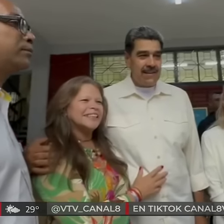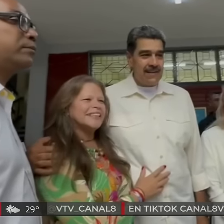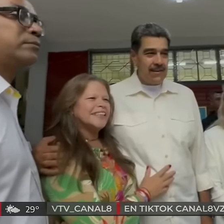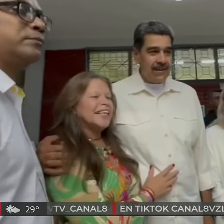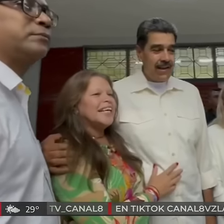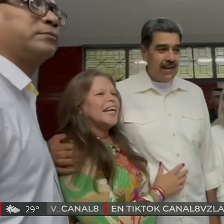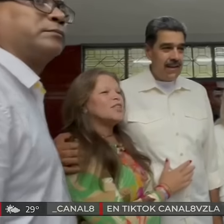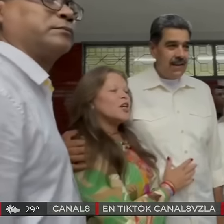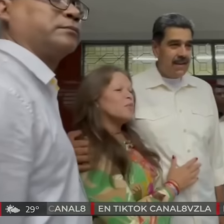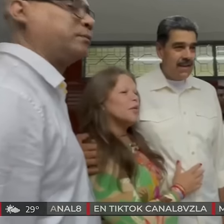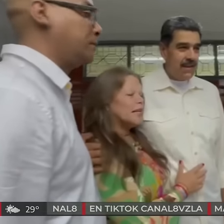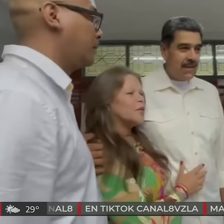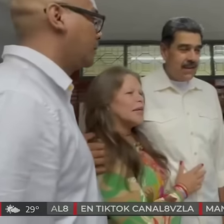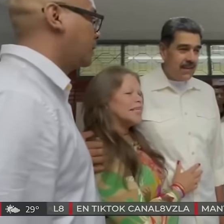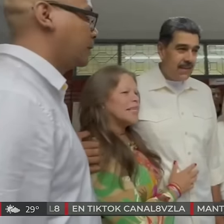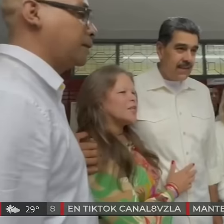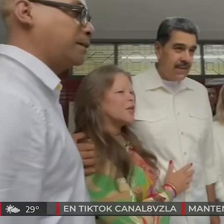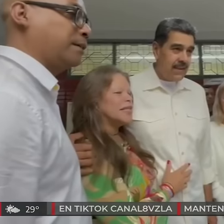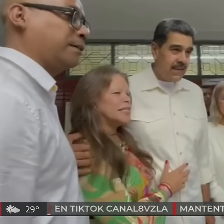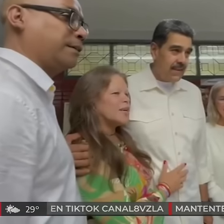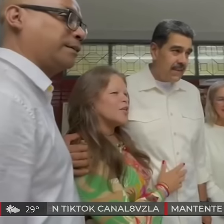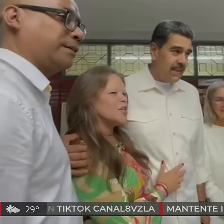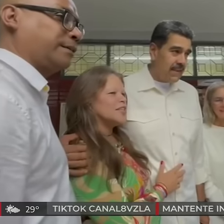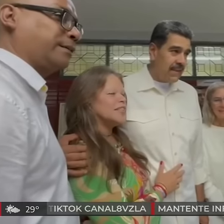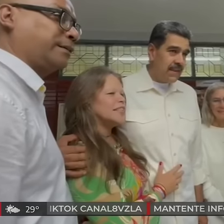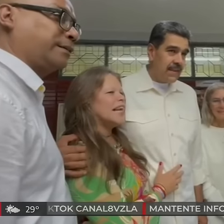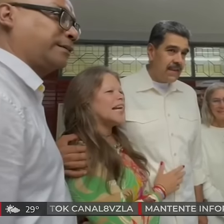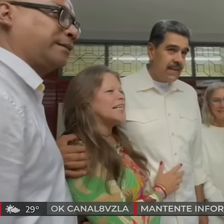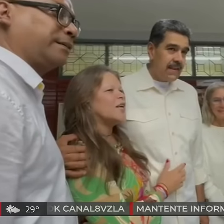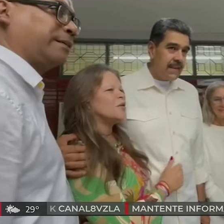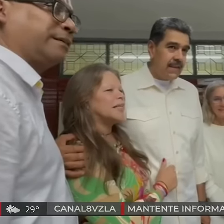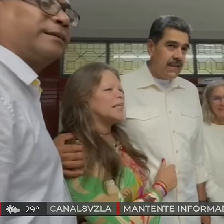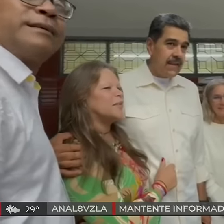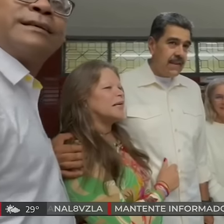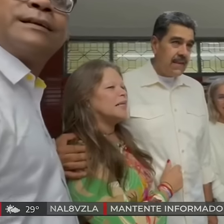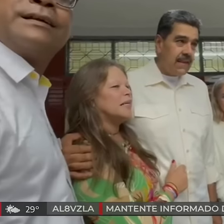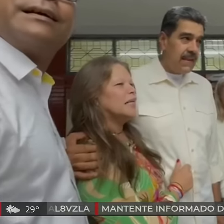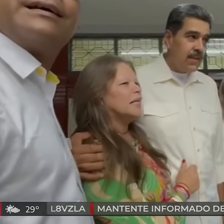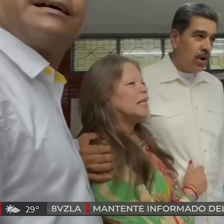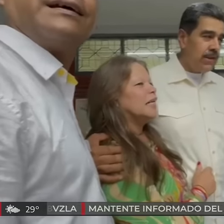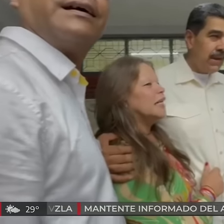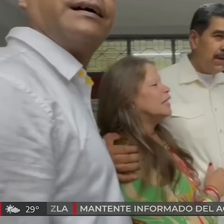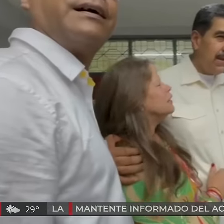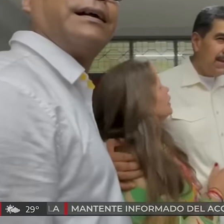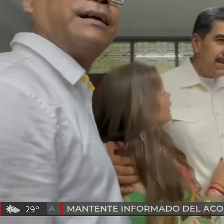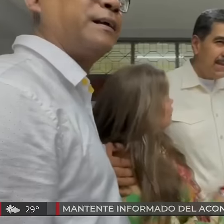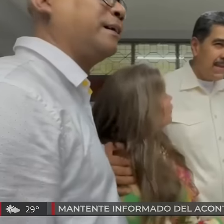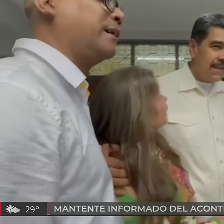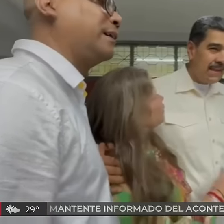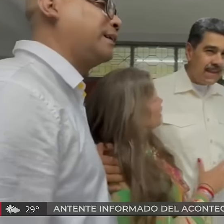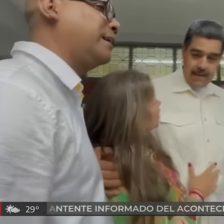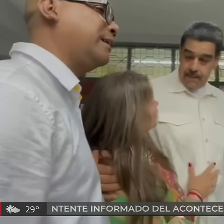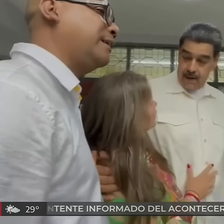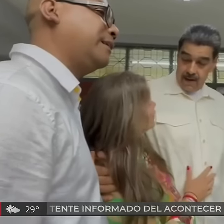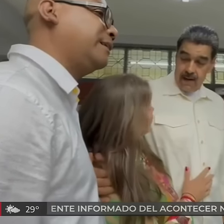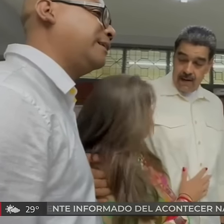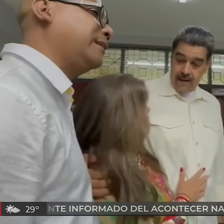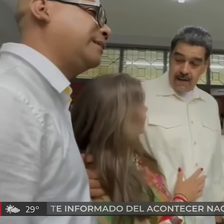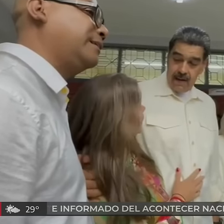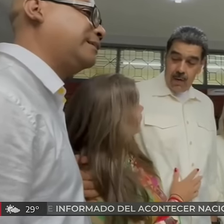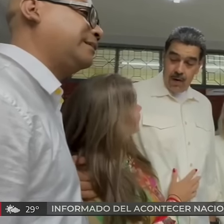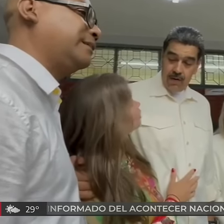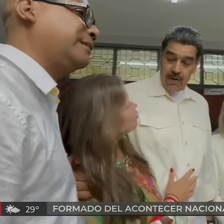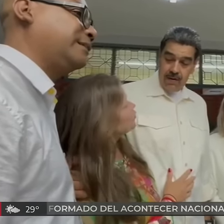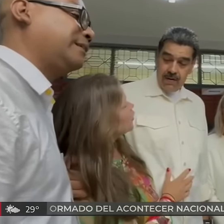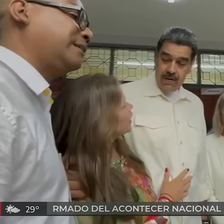de estado venezolano conversando con autoridades y parte de la comunidad educativa De esta unidad nacional José Ávalos